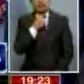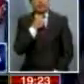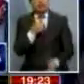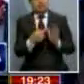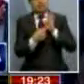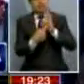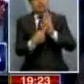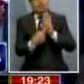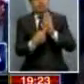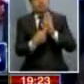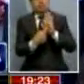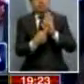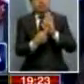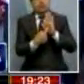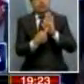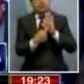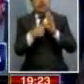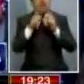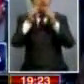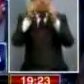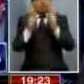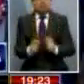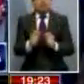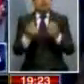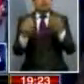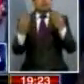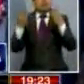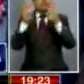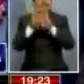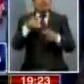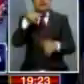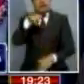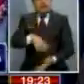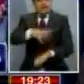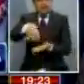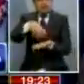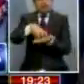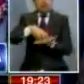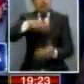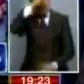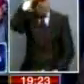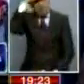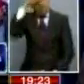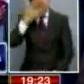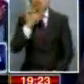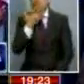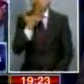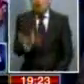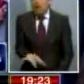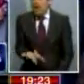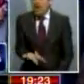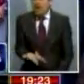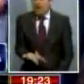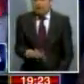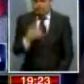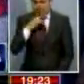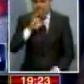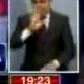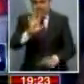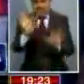elegido cerrar nuestra campaña aquí en Temuco por varias razones.